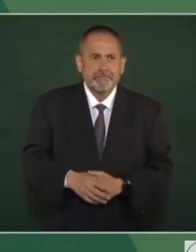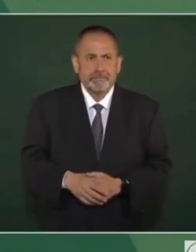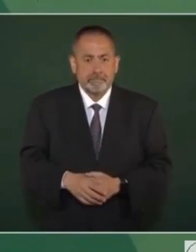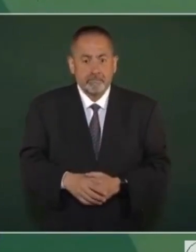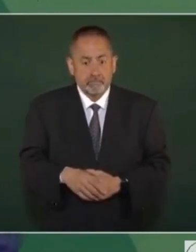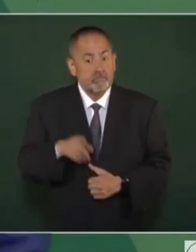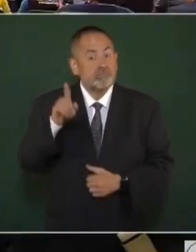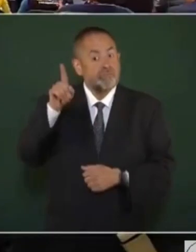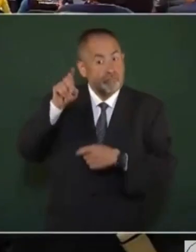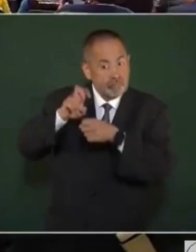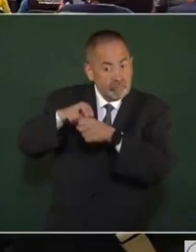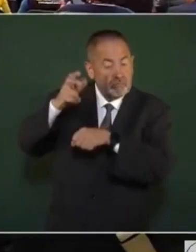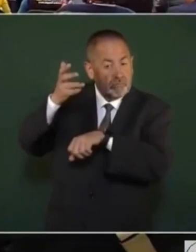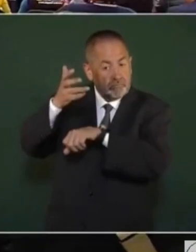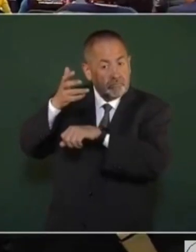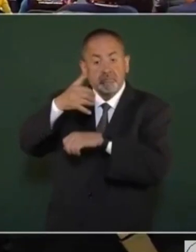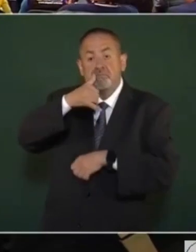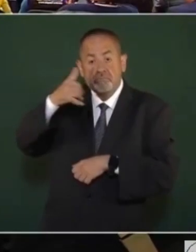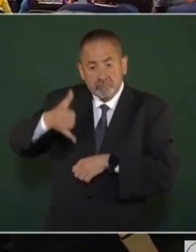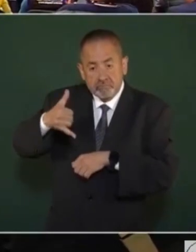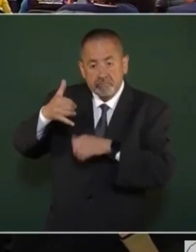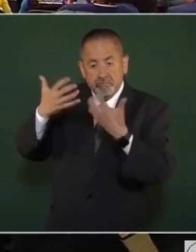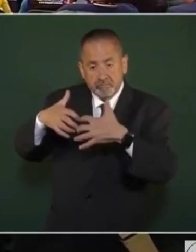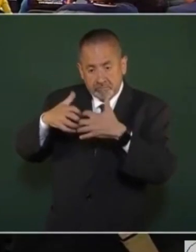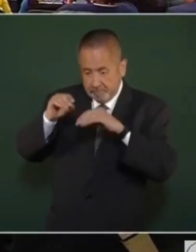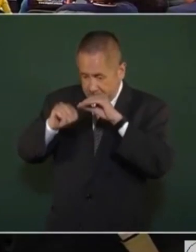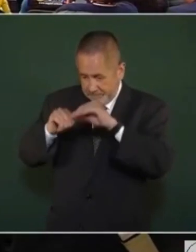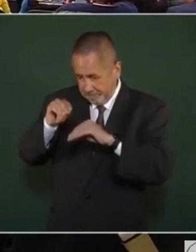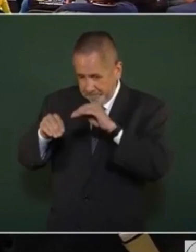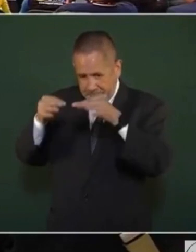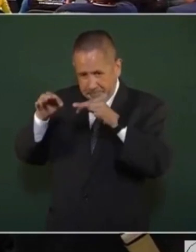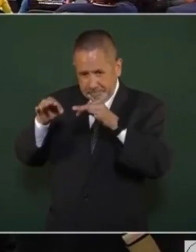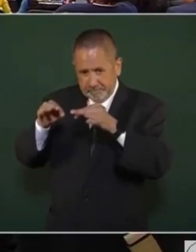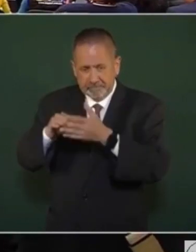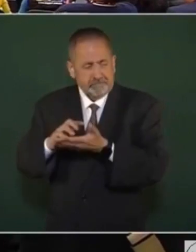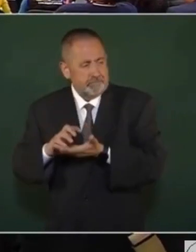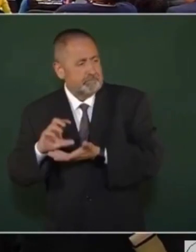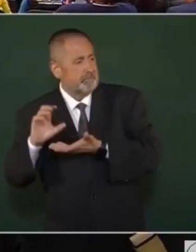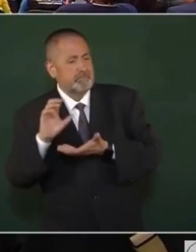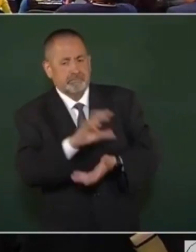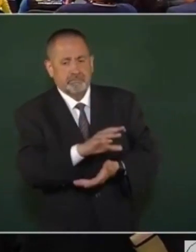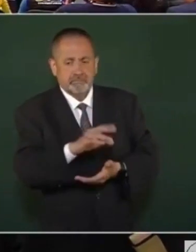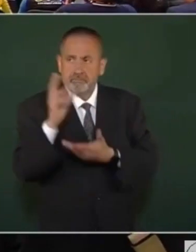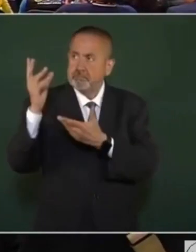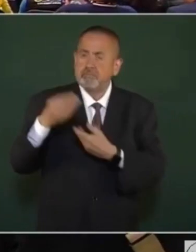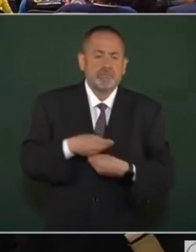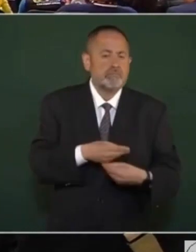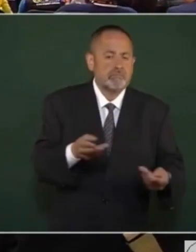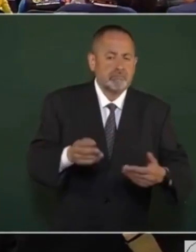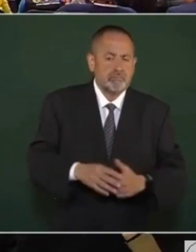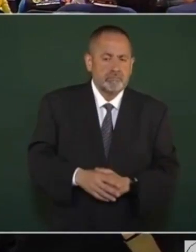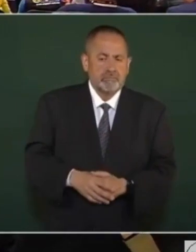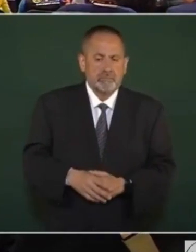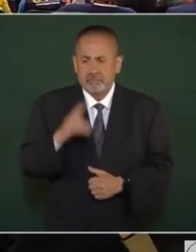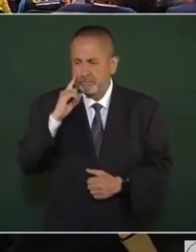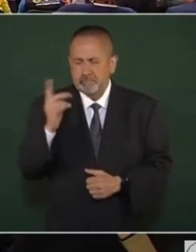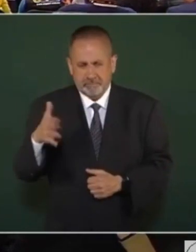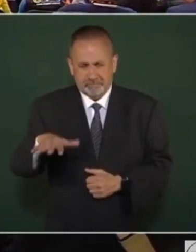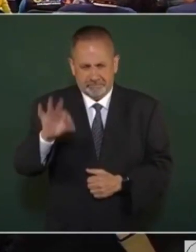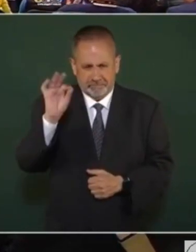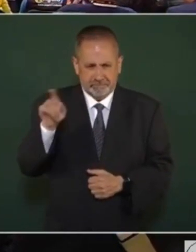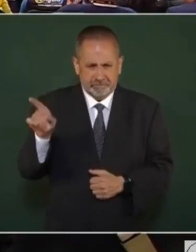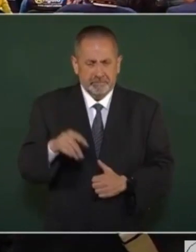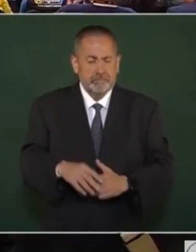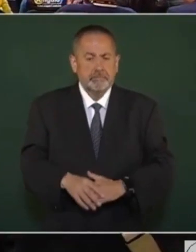Volantes fabricados allá y volantes, a ver si en uno de mis libros los tengo, esos